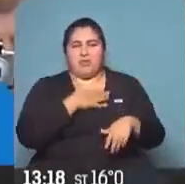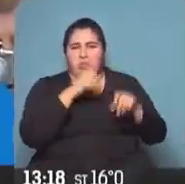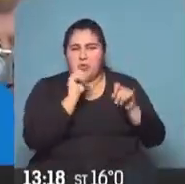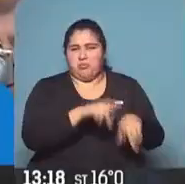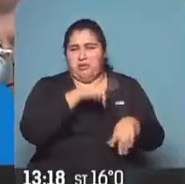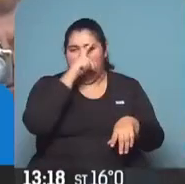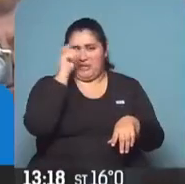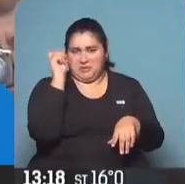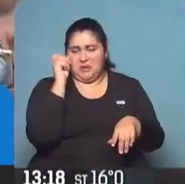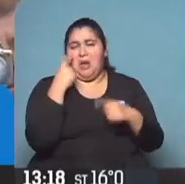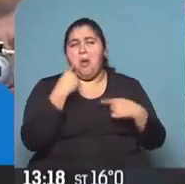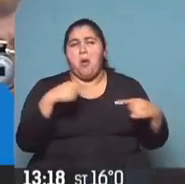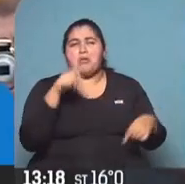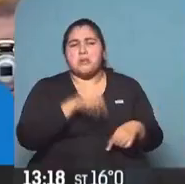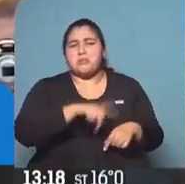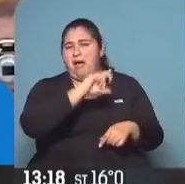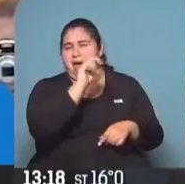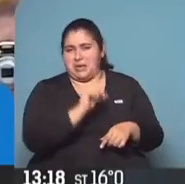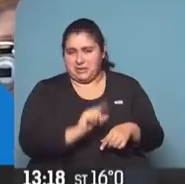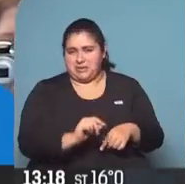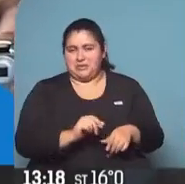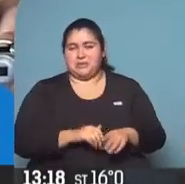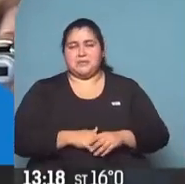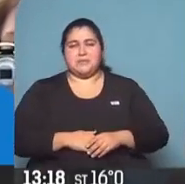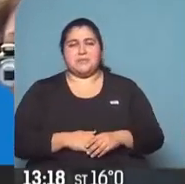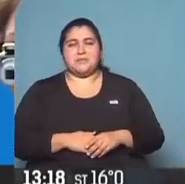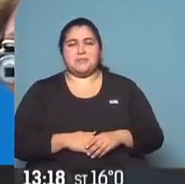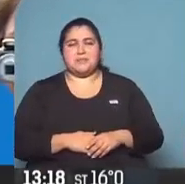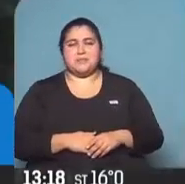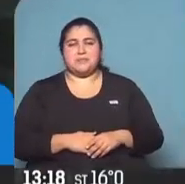y divina representación de arte entidad